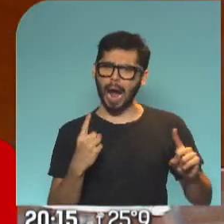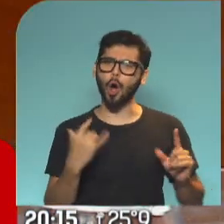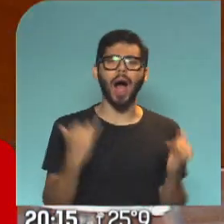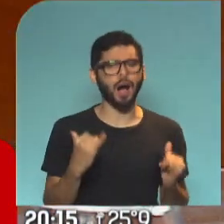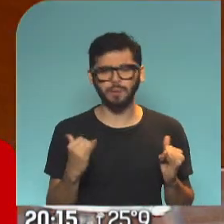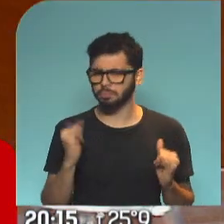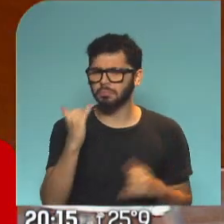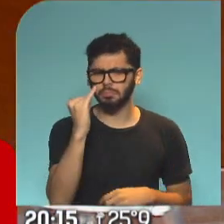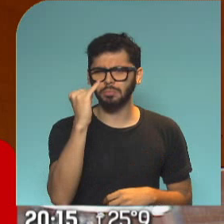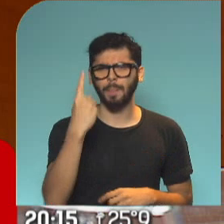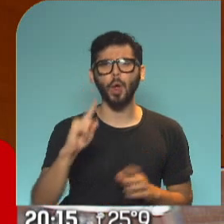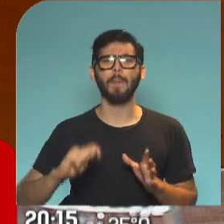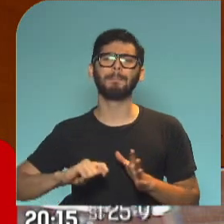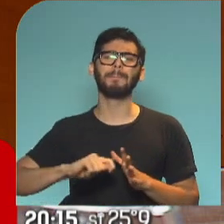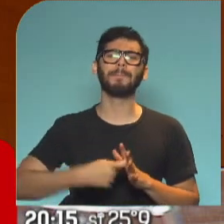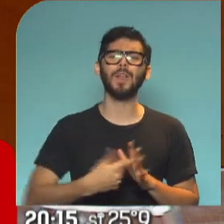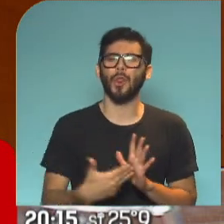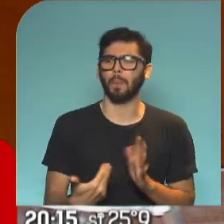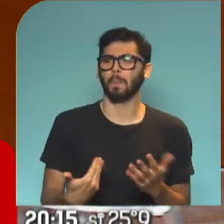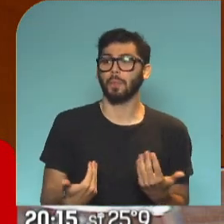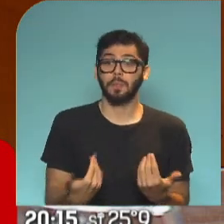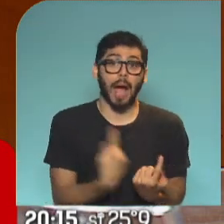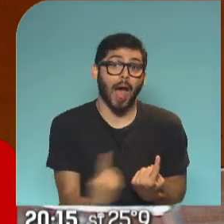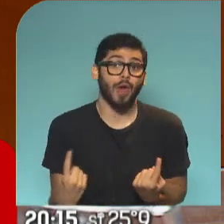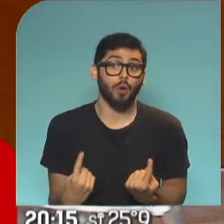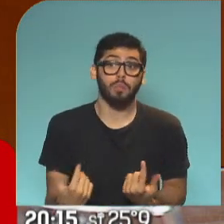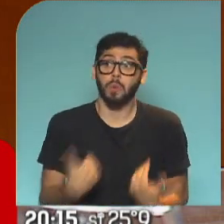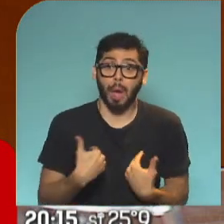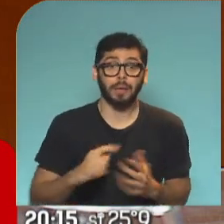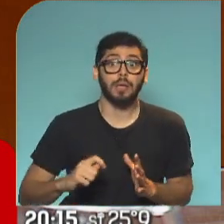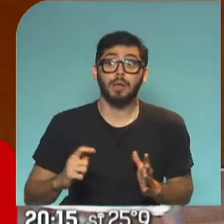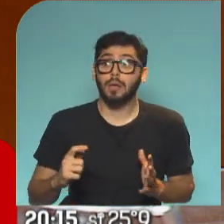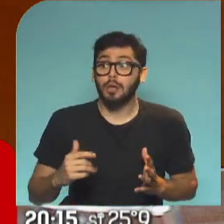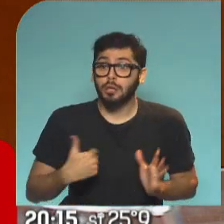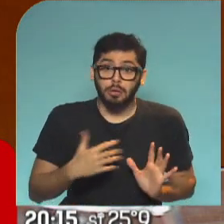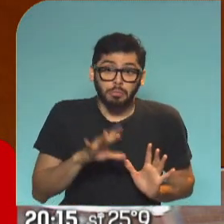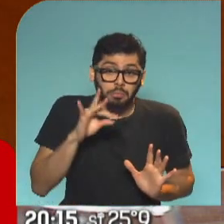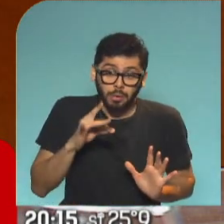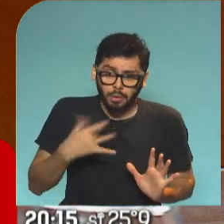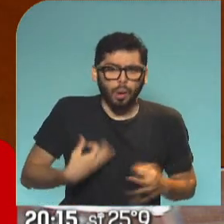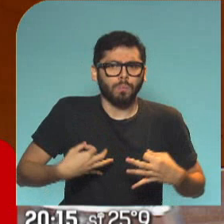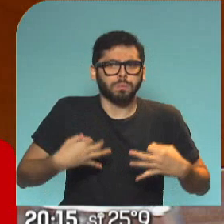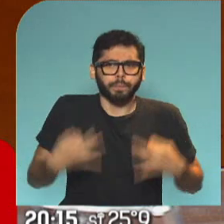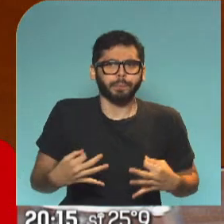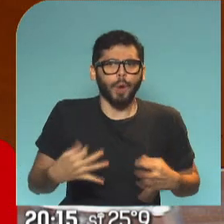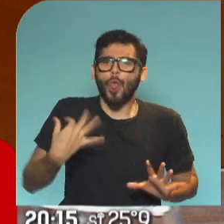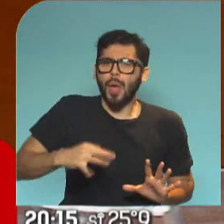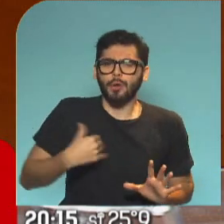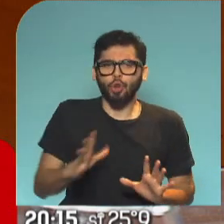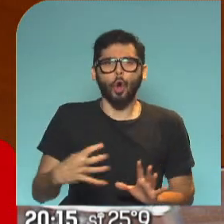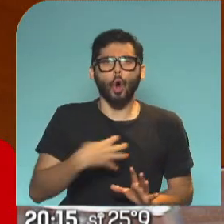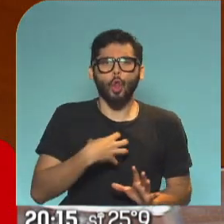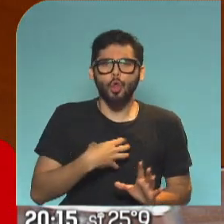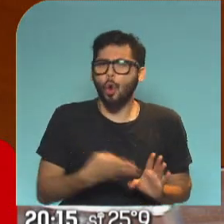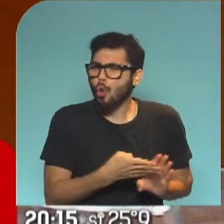depende de cada uno y cómo se las tome en mi caso elegí hacer lo que tenía que hacer y tengo una línea de conducta que la puedo demostrar en